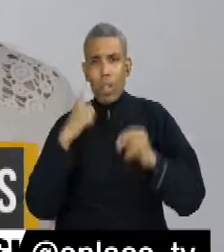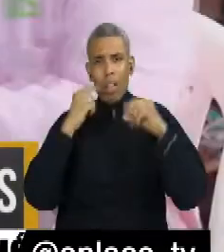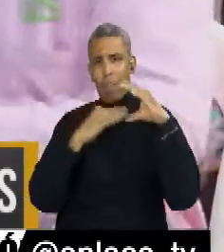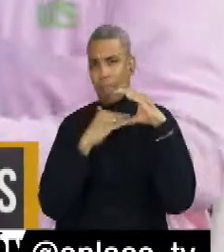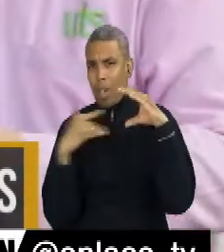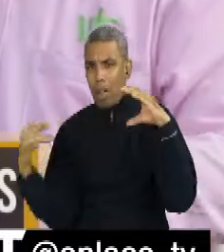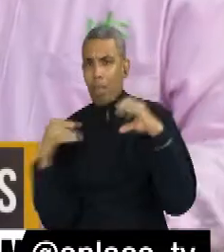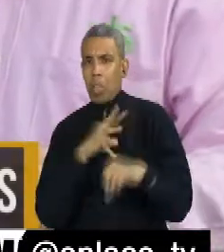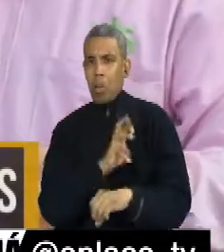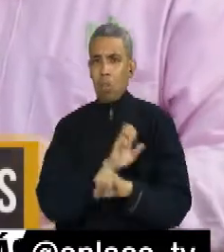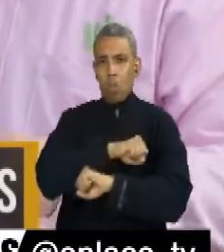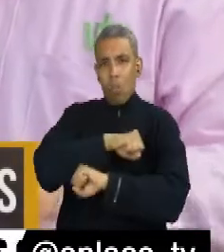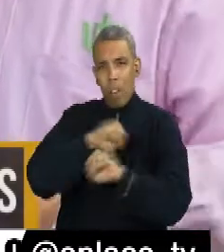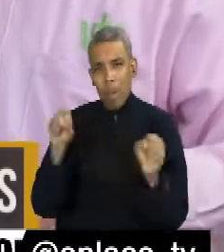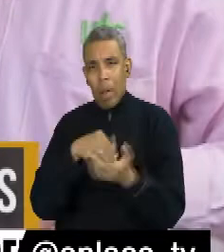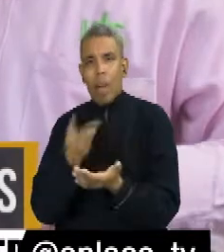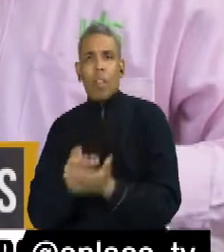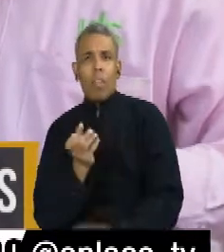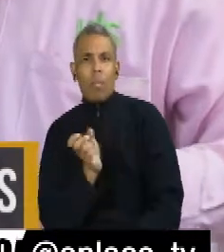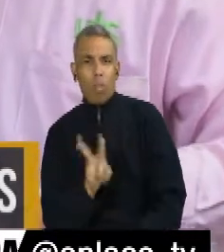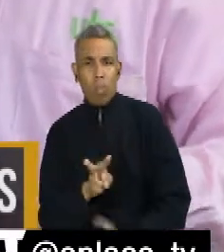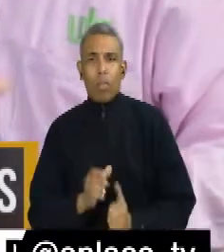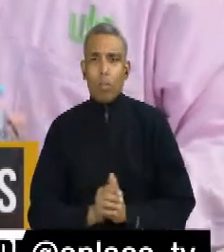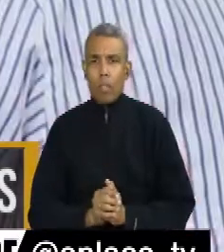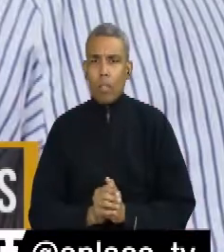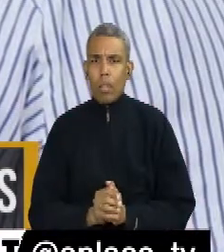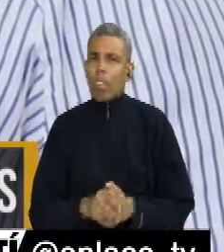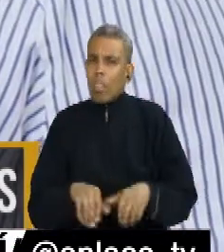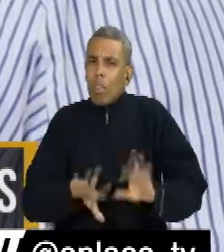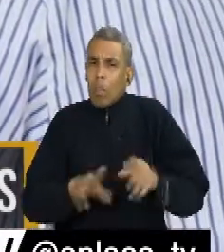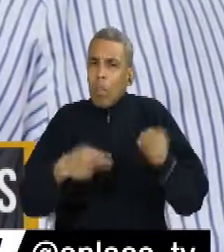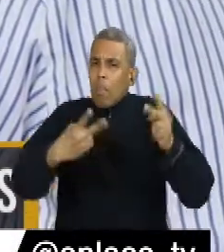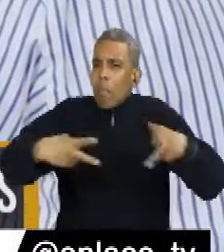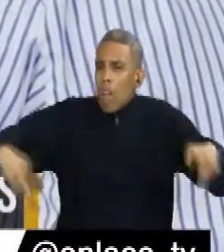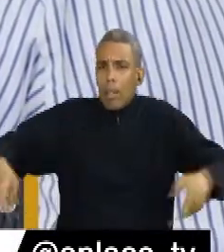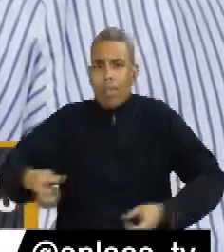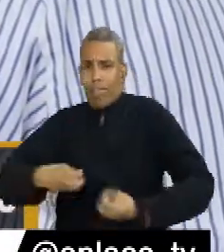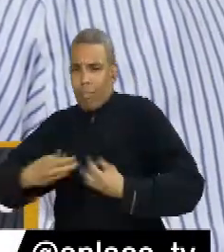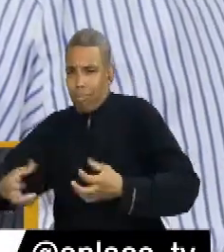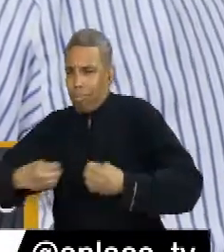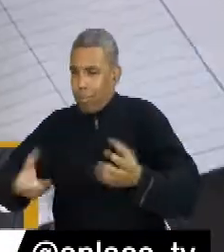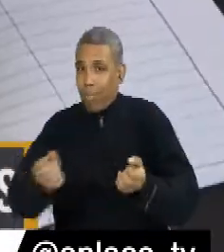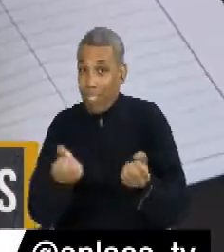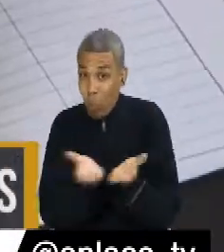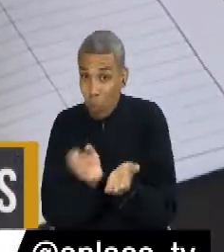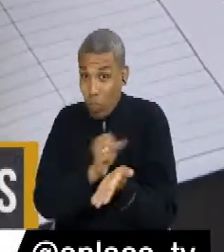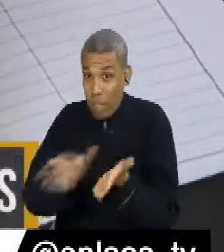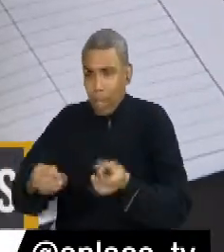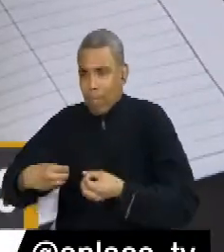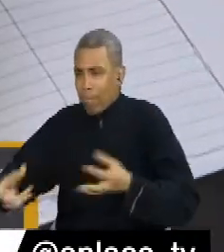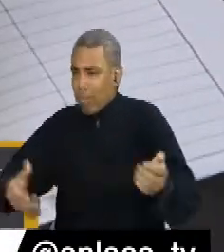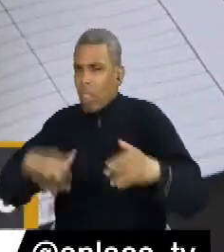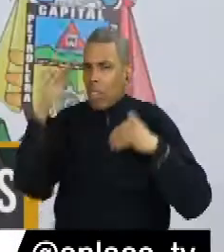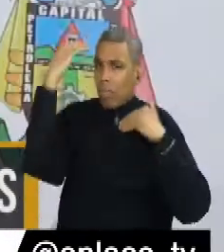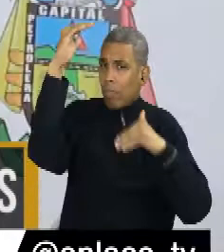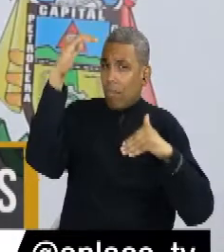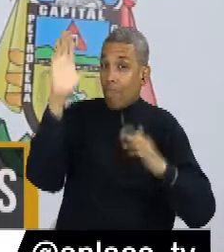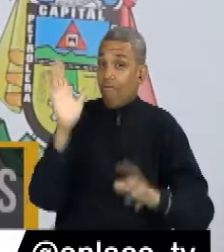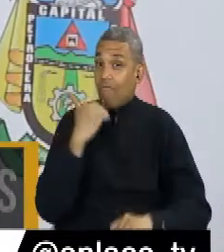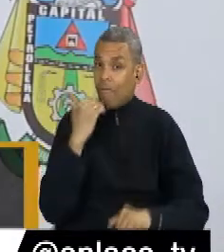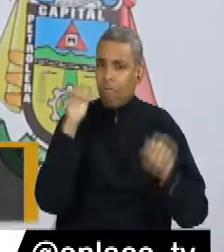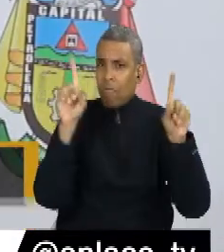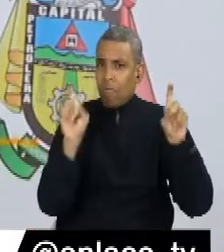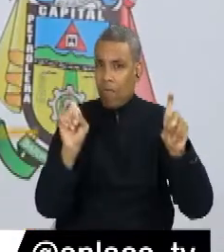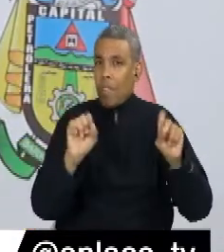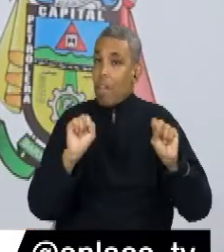día. Si bien no se ha establecido un número determinado de becas a otorgar en el segundo semestre académico de 2017, se aspira